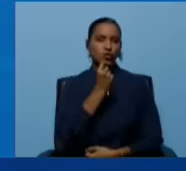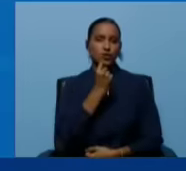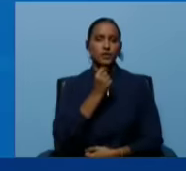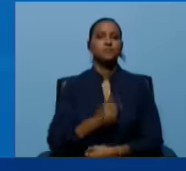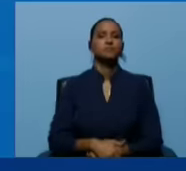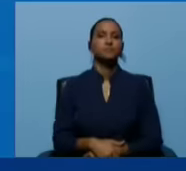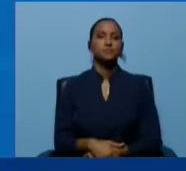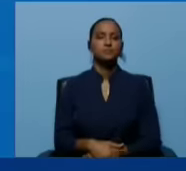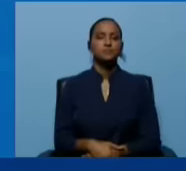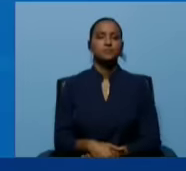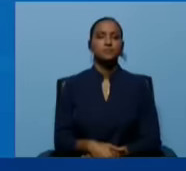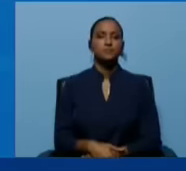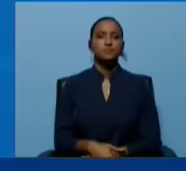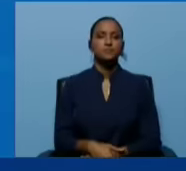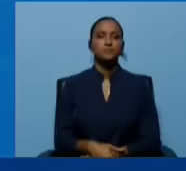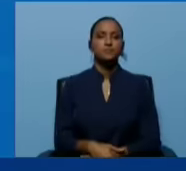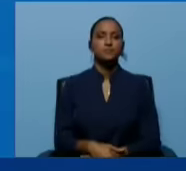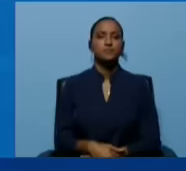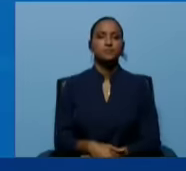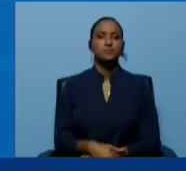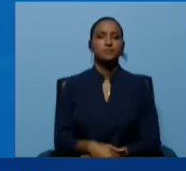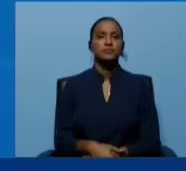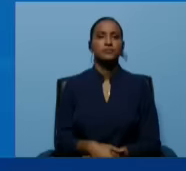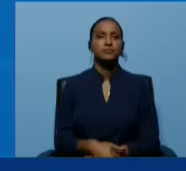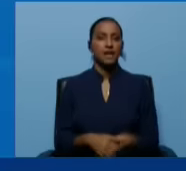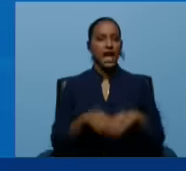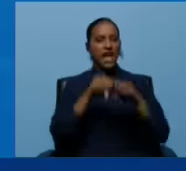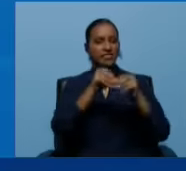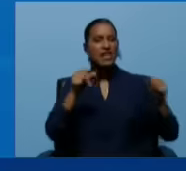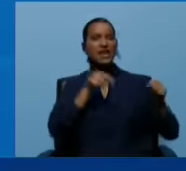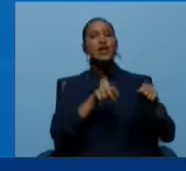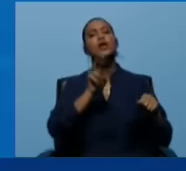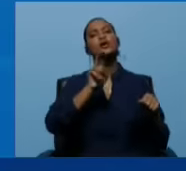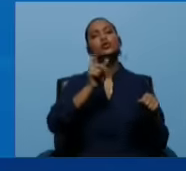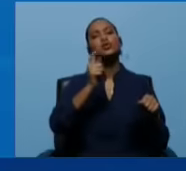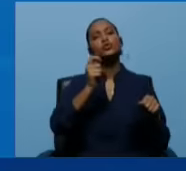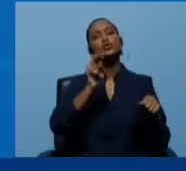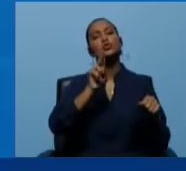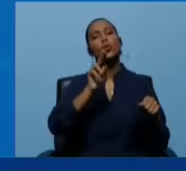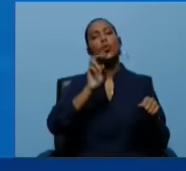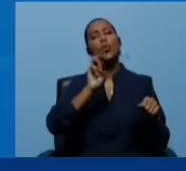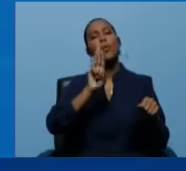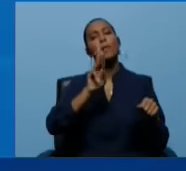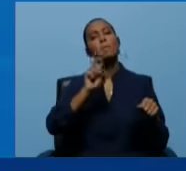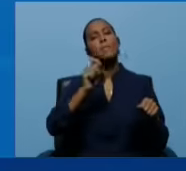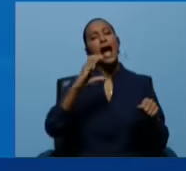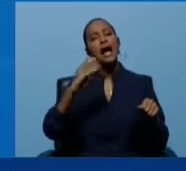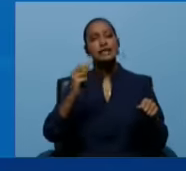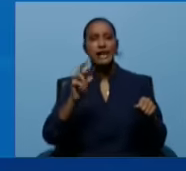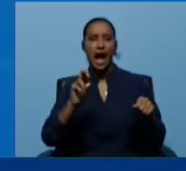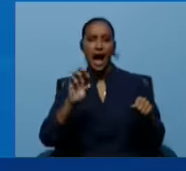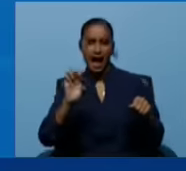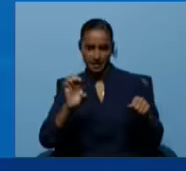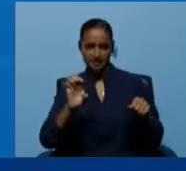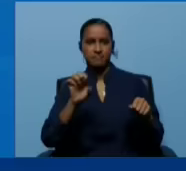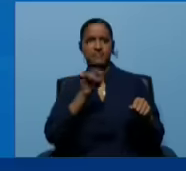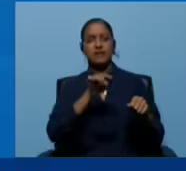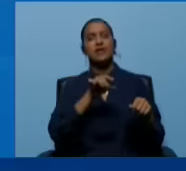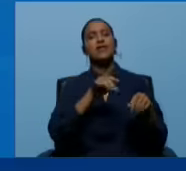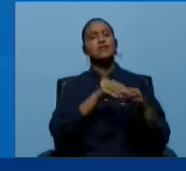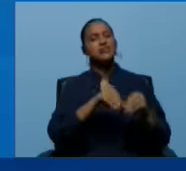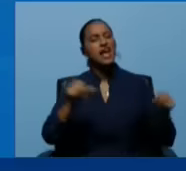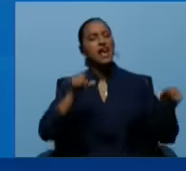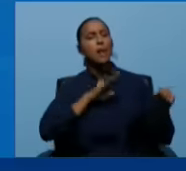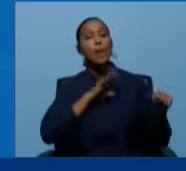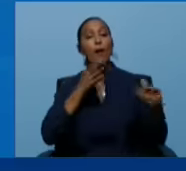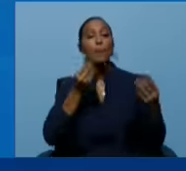amó, la tierra de Túpac Katari, de Bartolina Sisa, la tierra heroica de